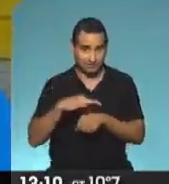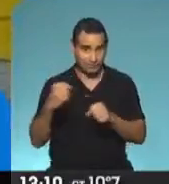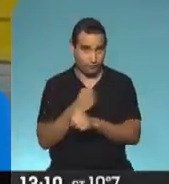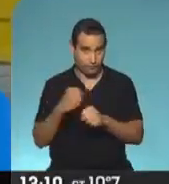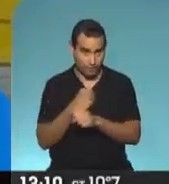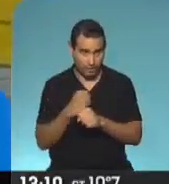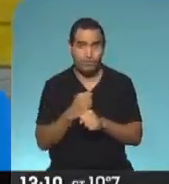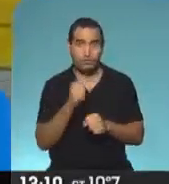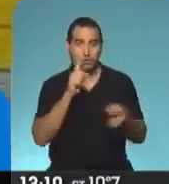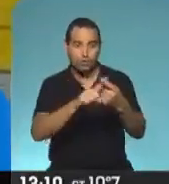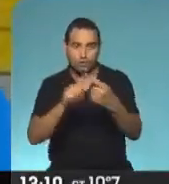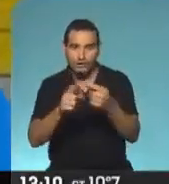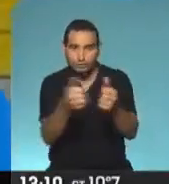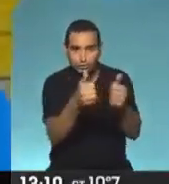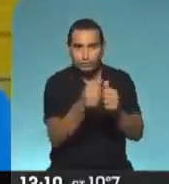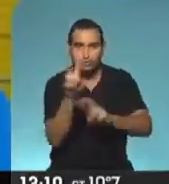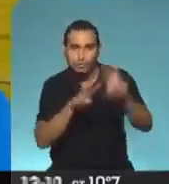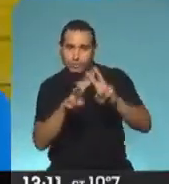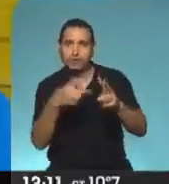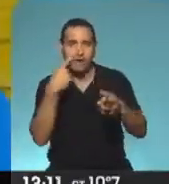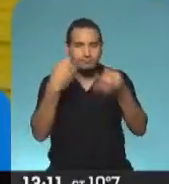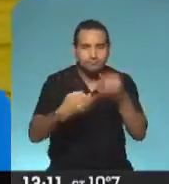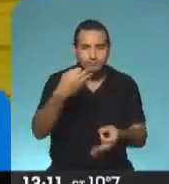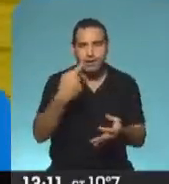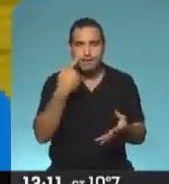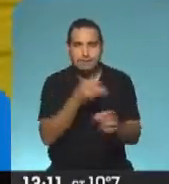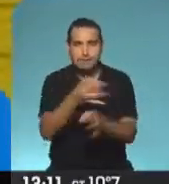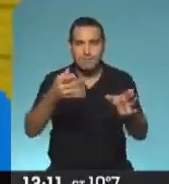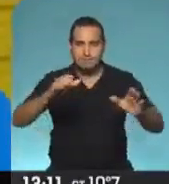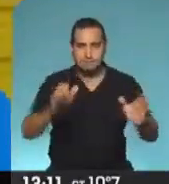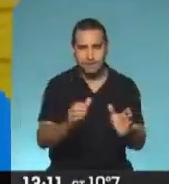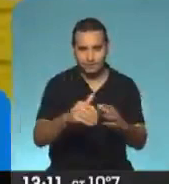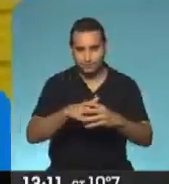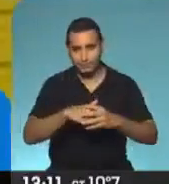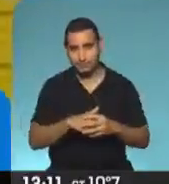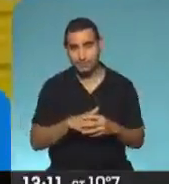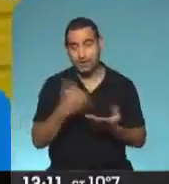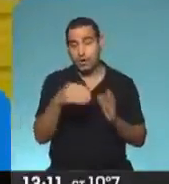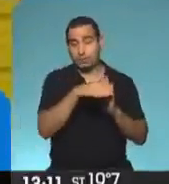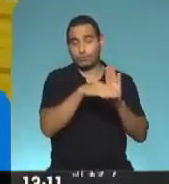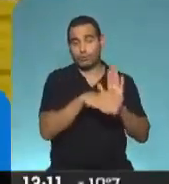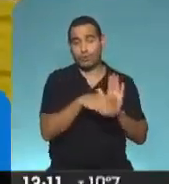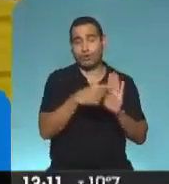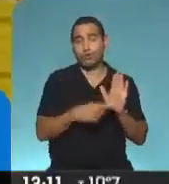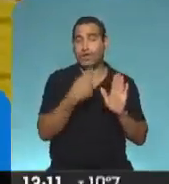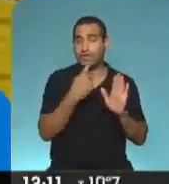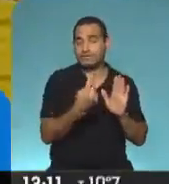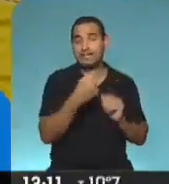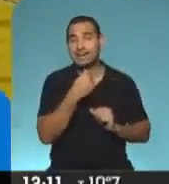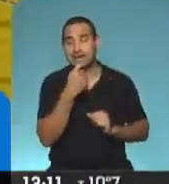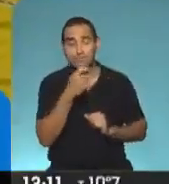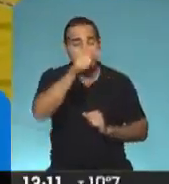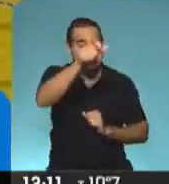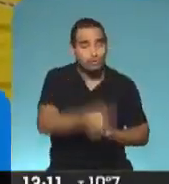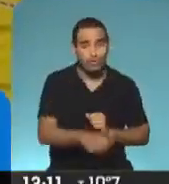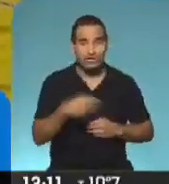COVID-19, evaluarlos y lograr mitigar la contagiosidad del virus. De acuerdo con los protocolos vigentes, cuando una persona que